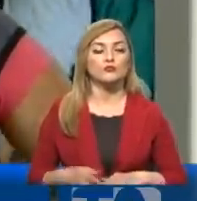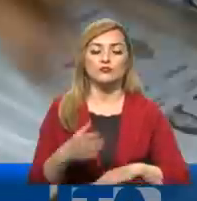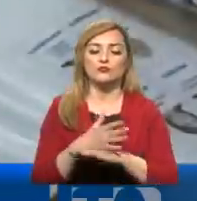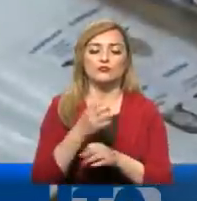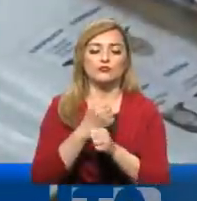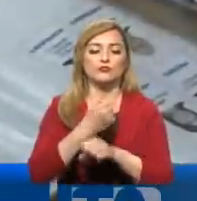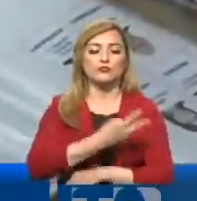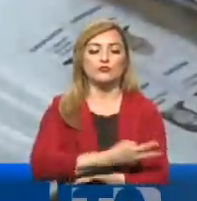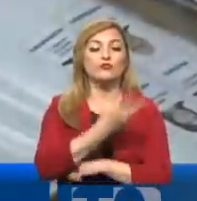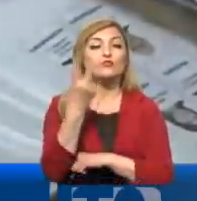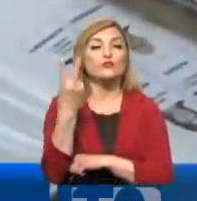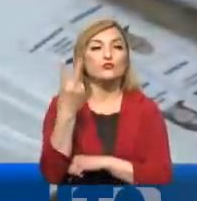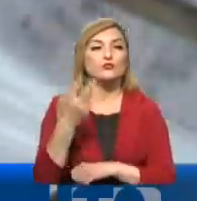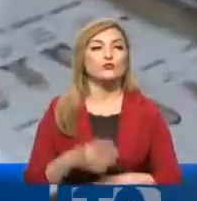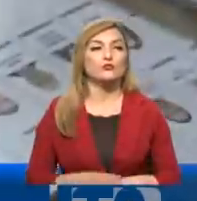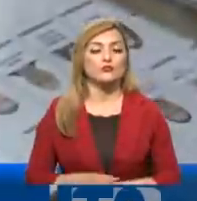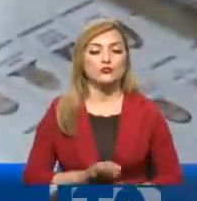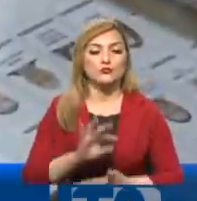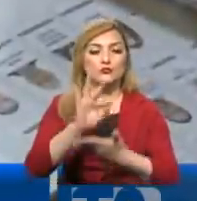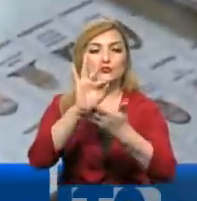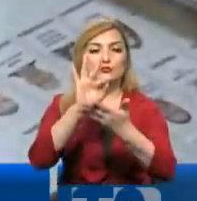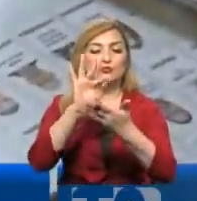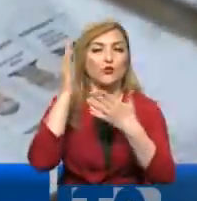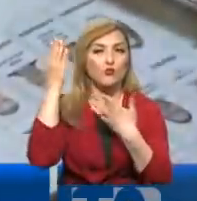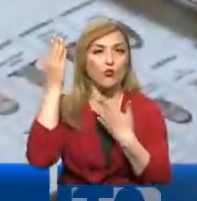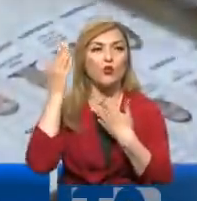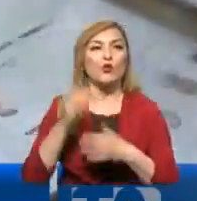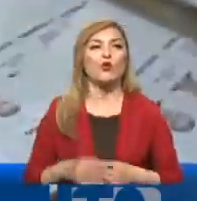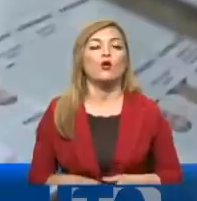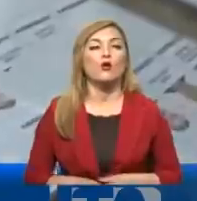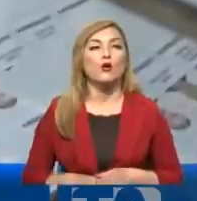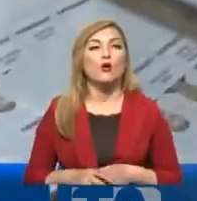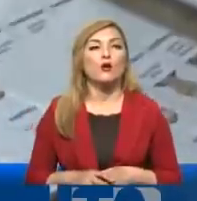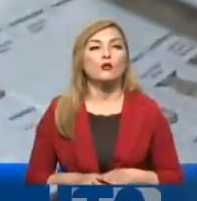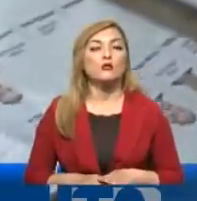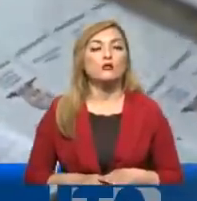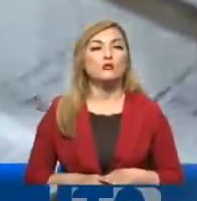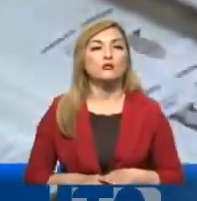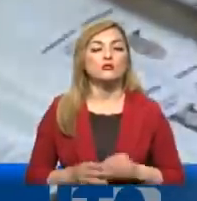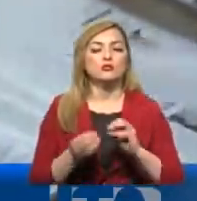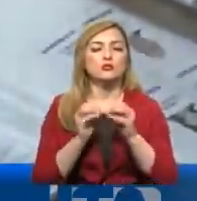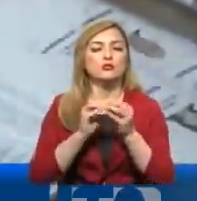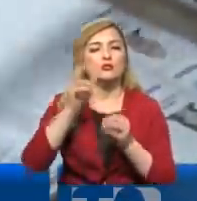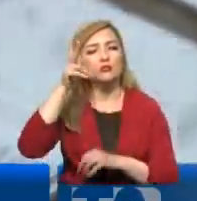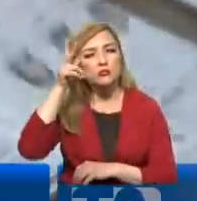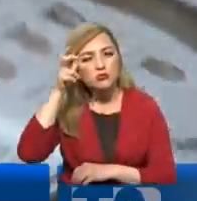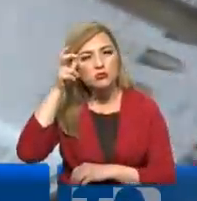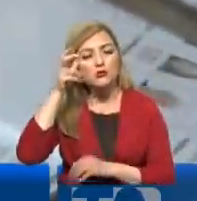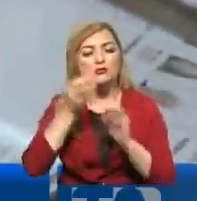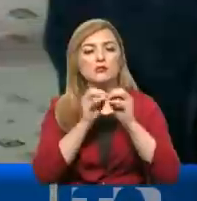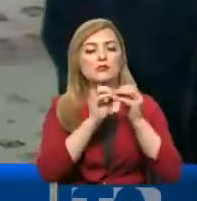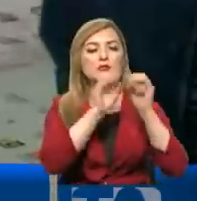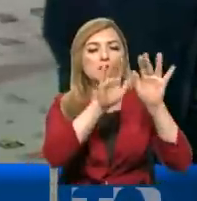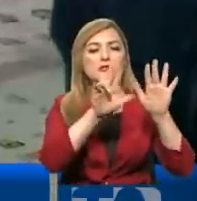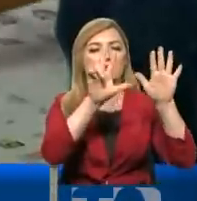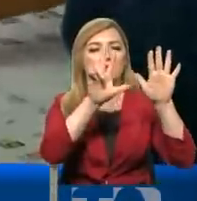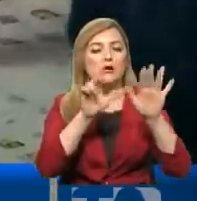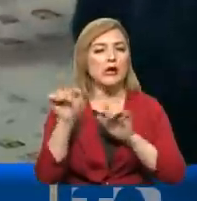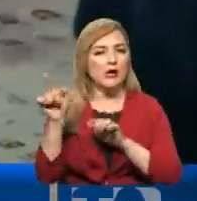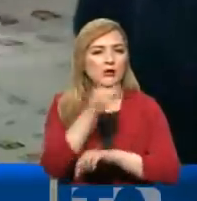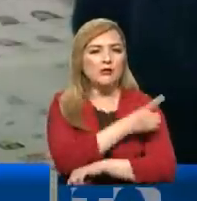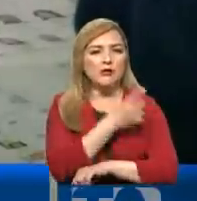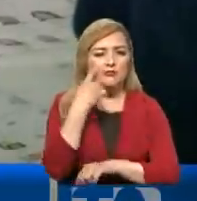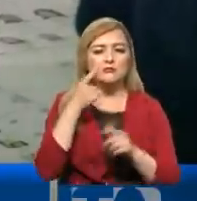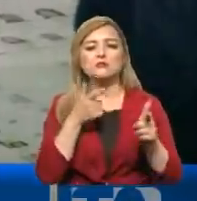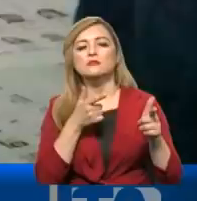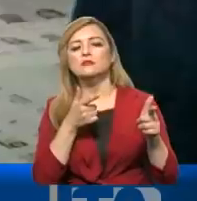últimos dos días frente a los representantes de los sujetos políticos, que en este caso son el movimiento Creo y Pachacutic. Ellos permanecen en las áreas